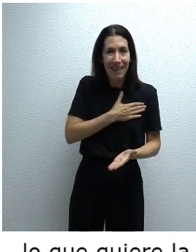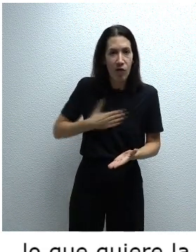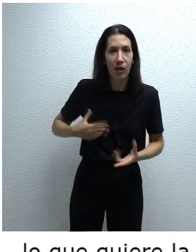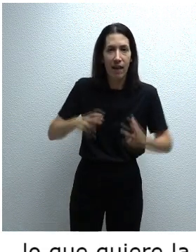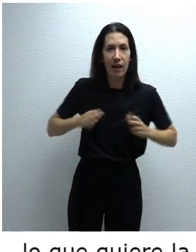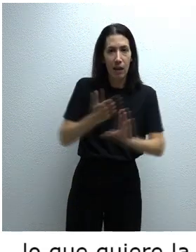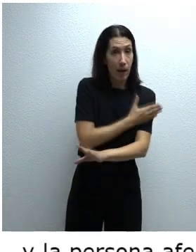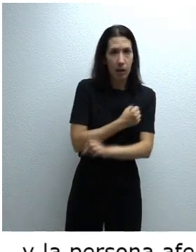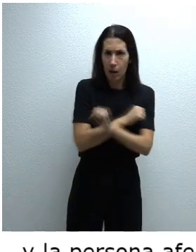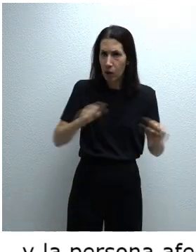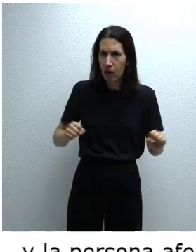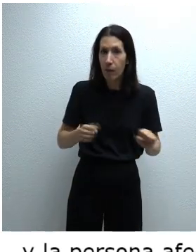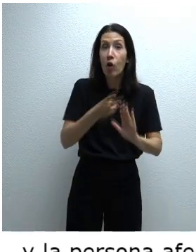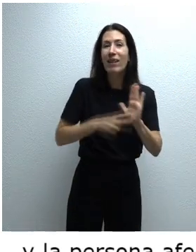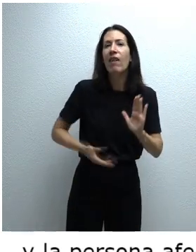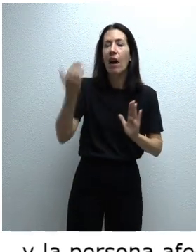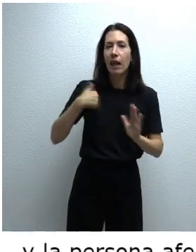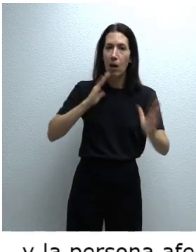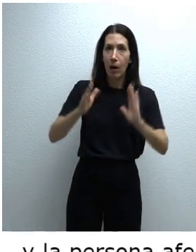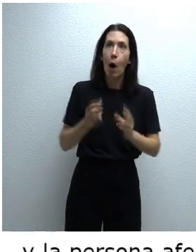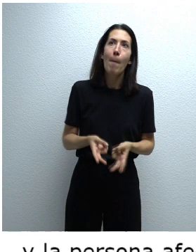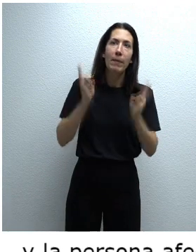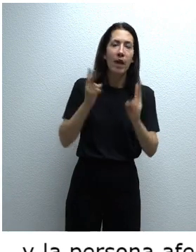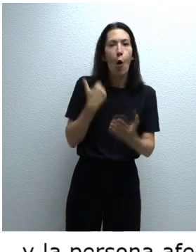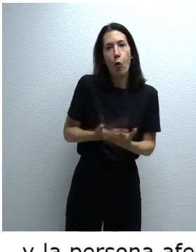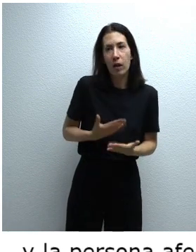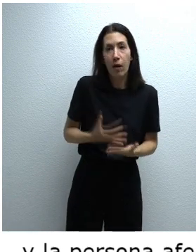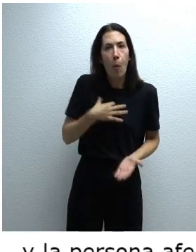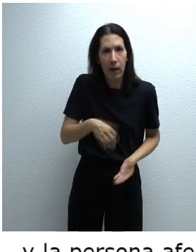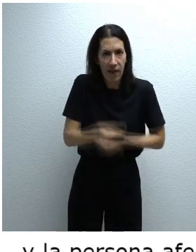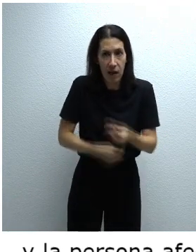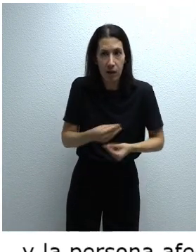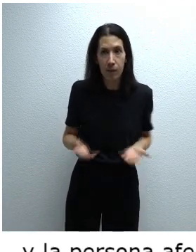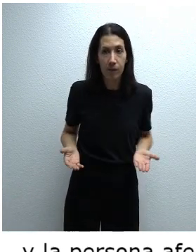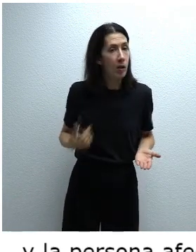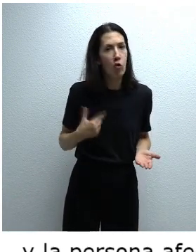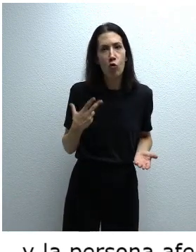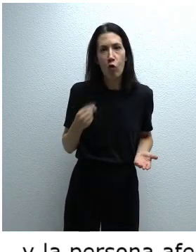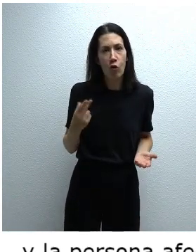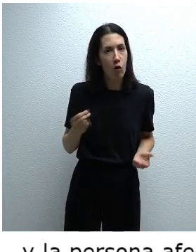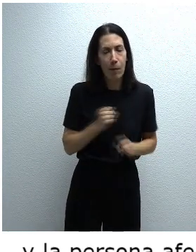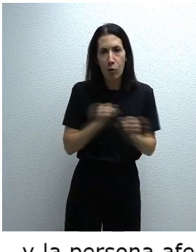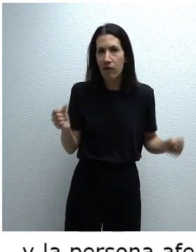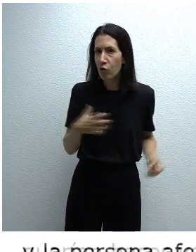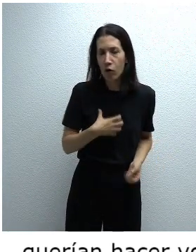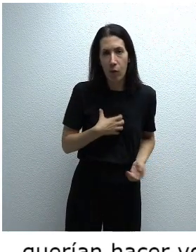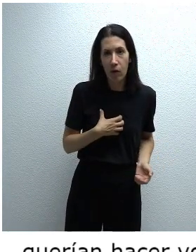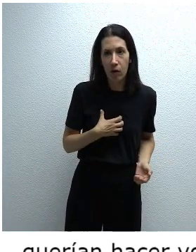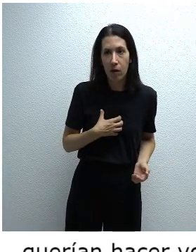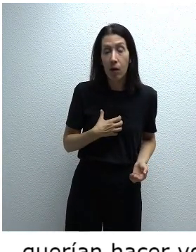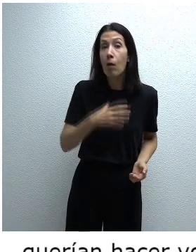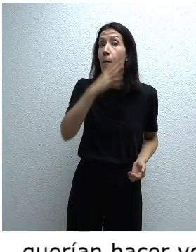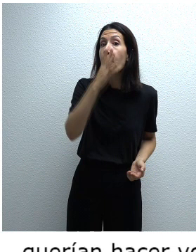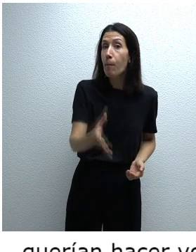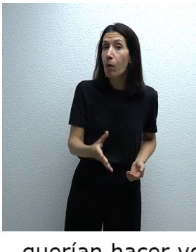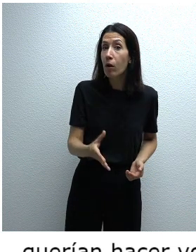con la normativa vigente en ese momento que permitía una cierta justificación, o sea, se podía. Y no, de ninguna de las maneras. Sobre todo porque